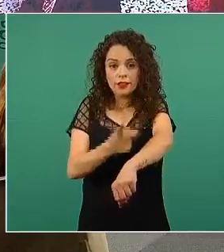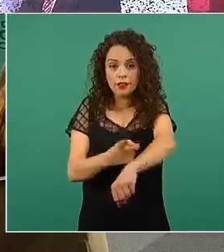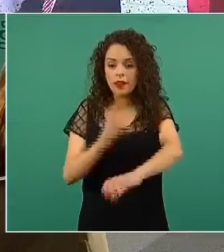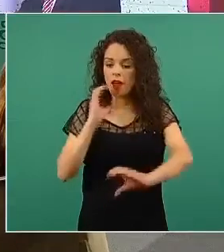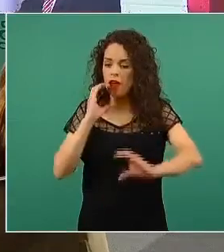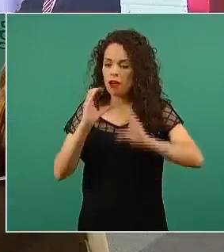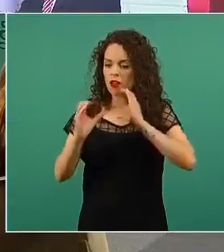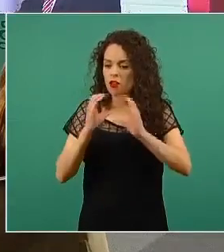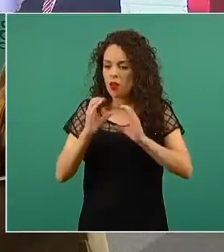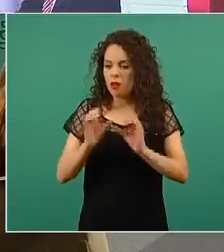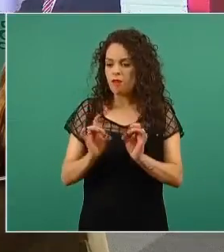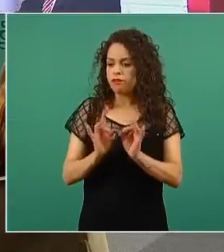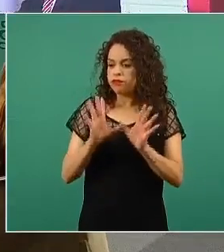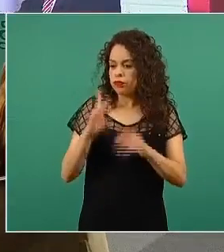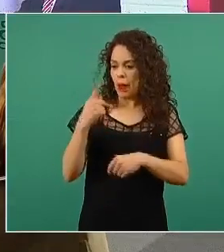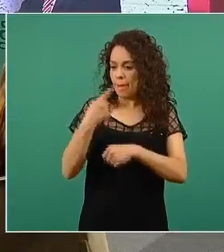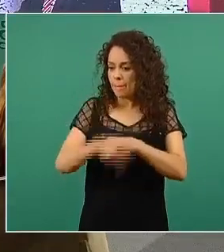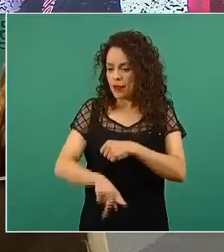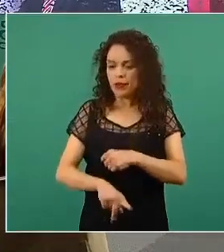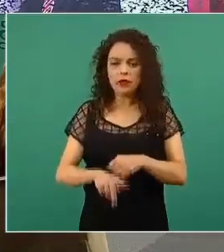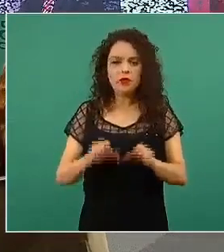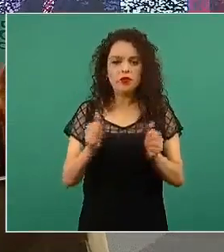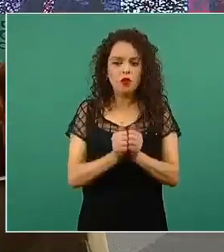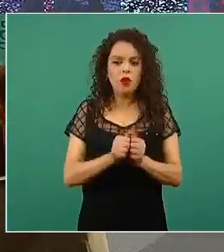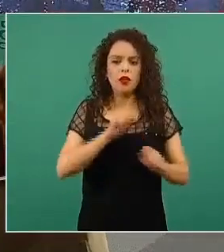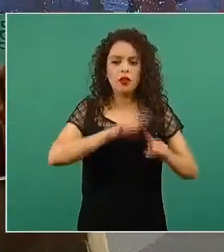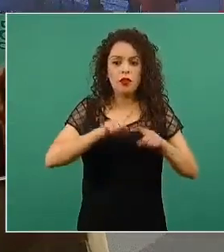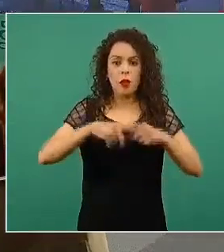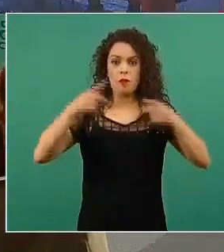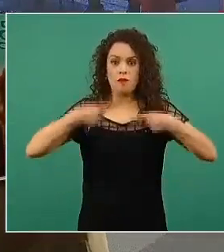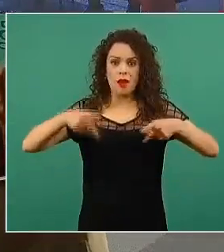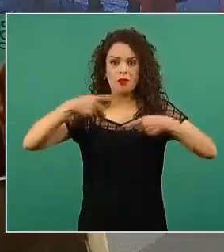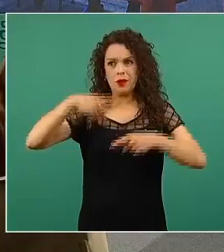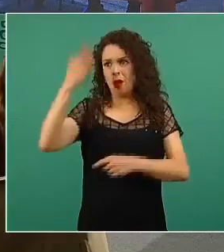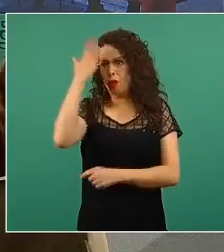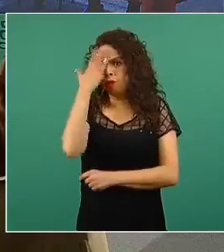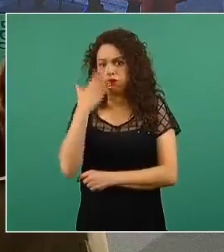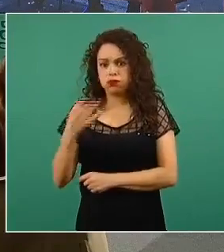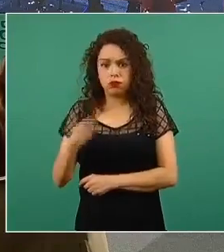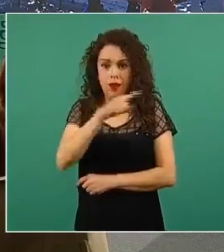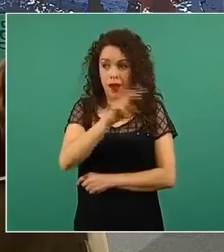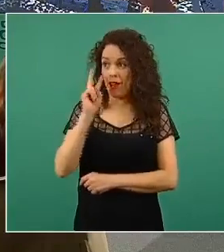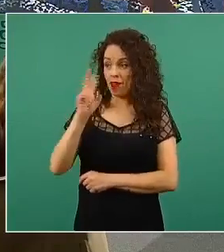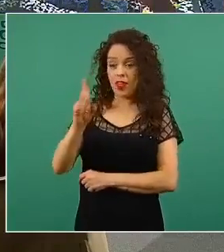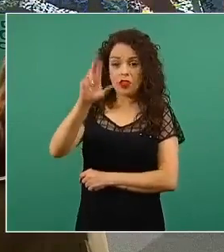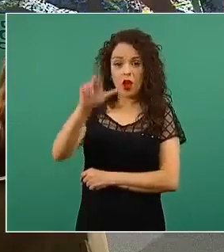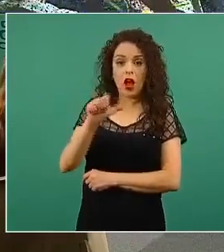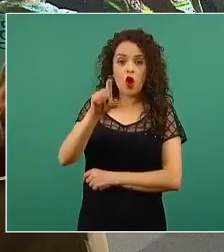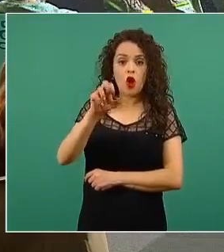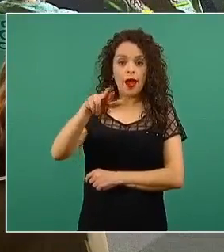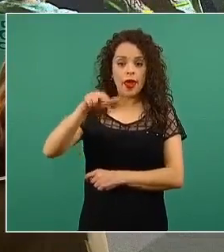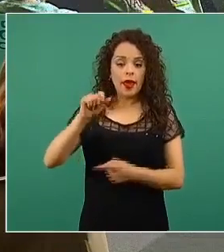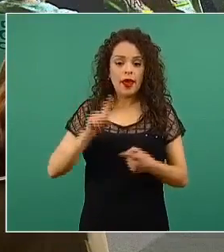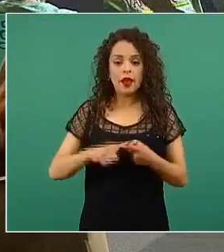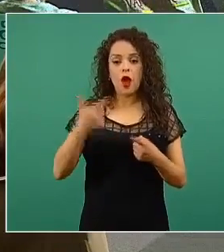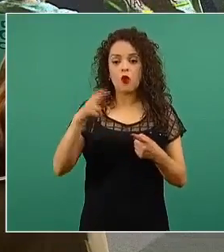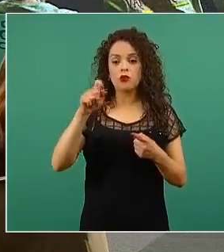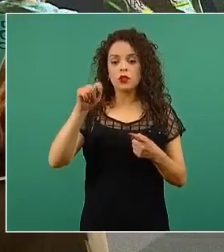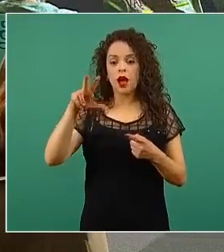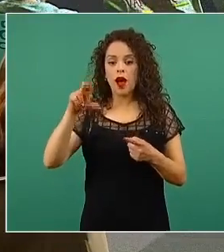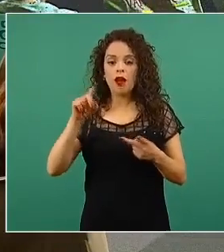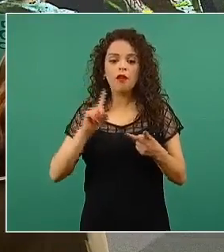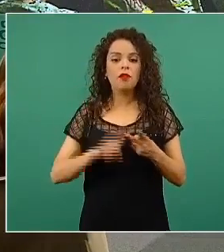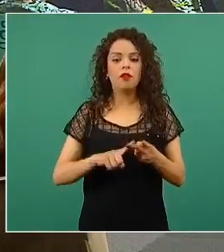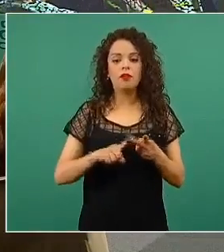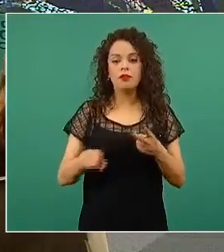riesgos, con múltiples actores, personas expertas. Ya vimos ahí a la doctora Lorena Rodríguez Bores, al doctor Gustavo Reyes Terán, a